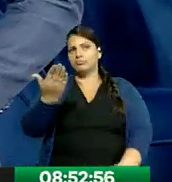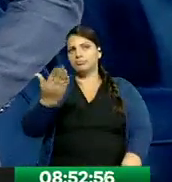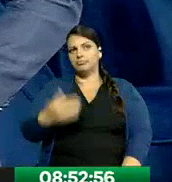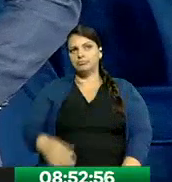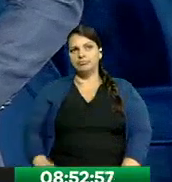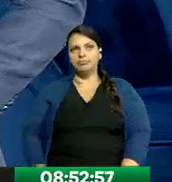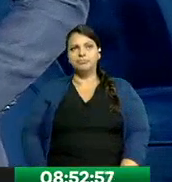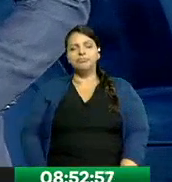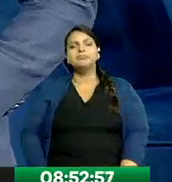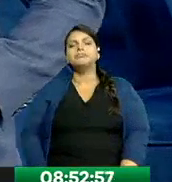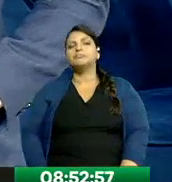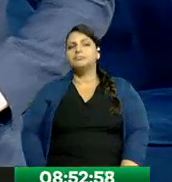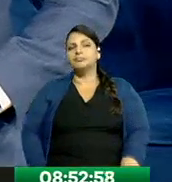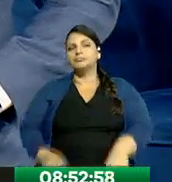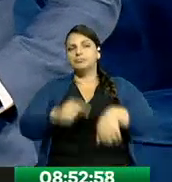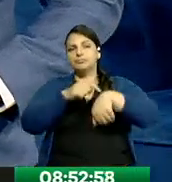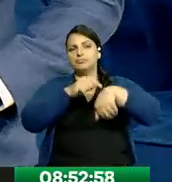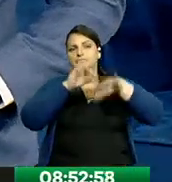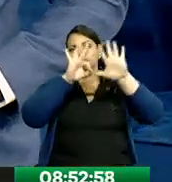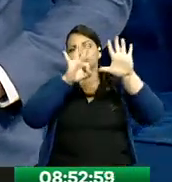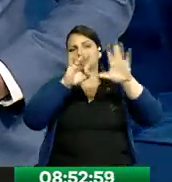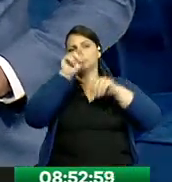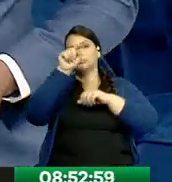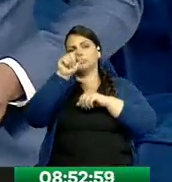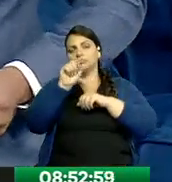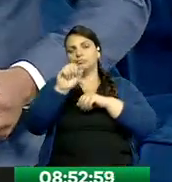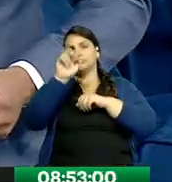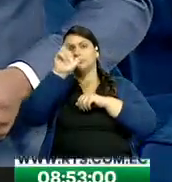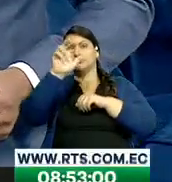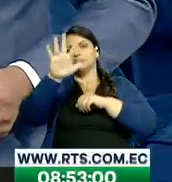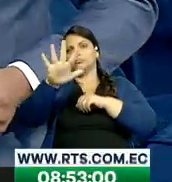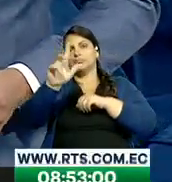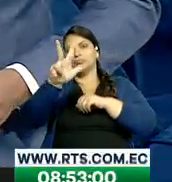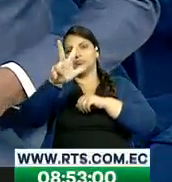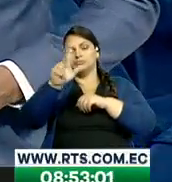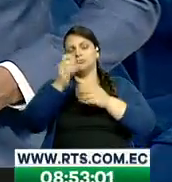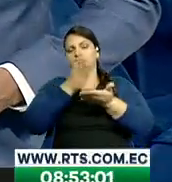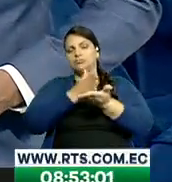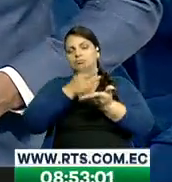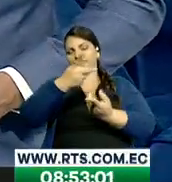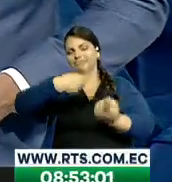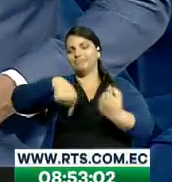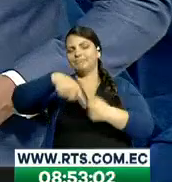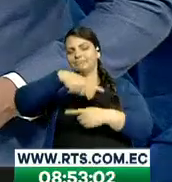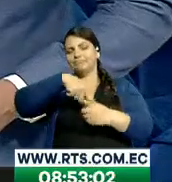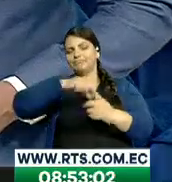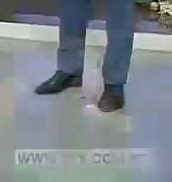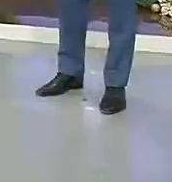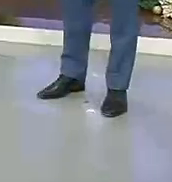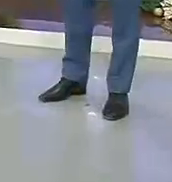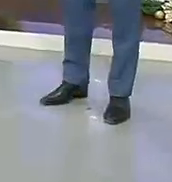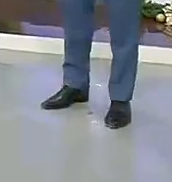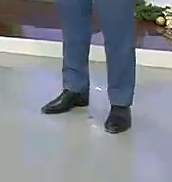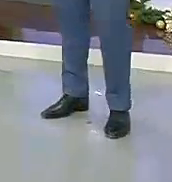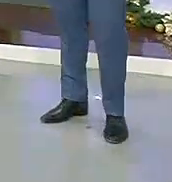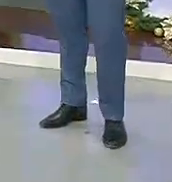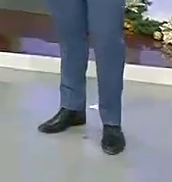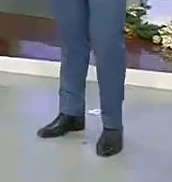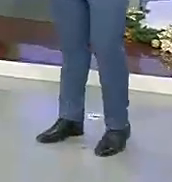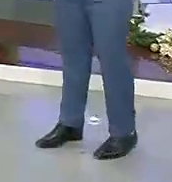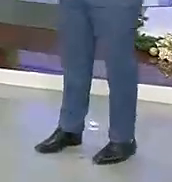esclusas. Señoras y señores, 8:53 de la mañana, vamos a una pausa y regresamos con más aquí en La Noticia en la Comunidad. En la